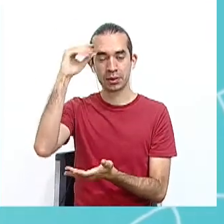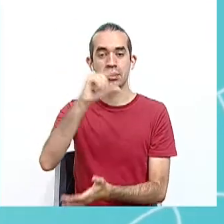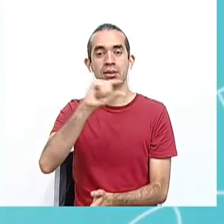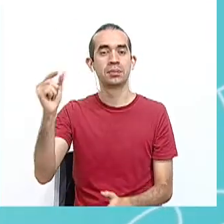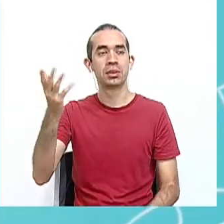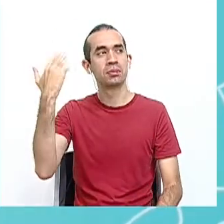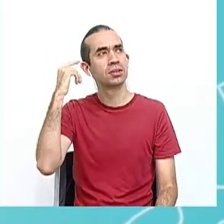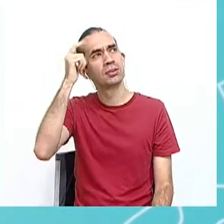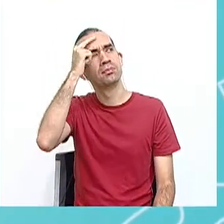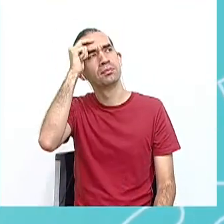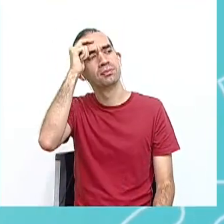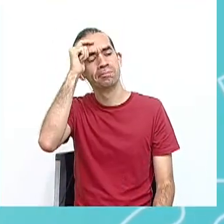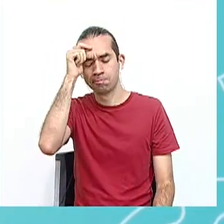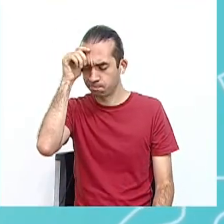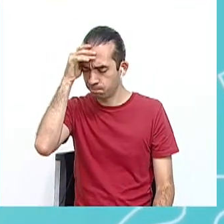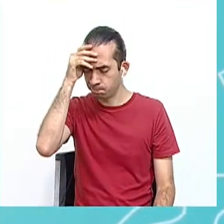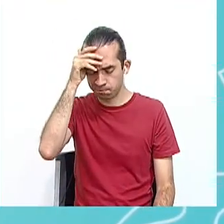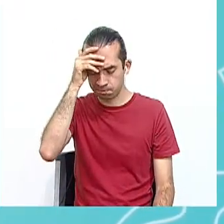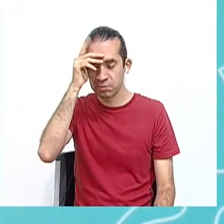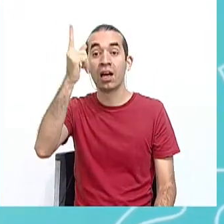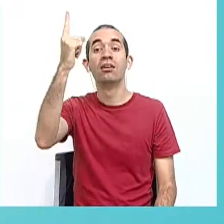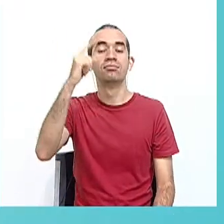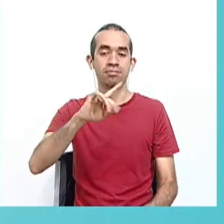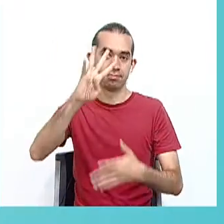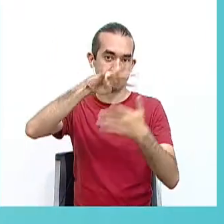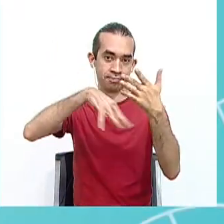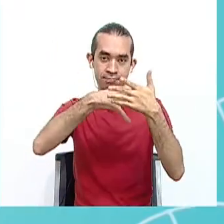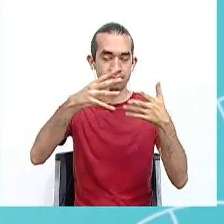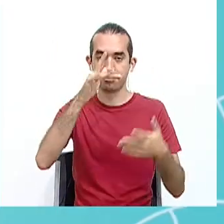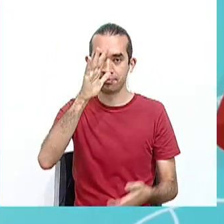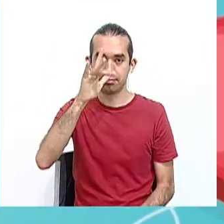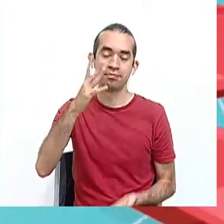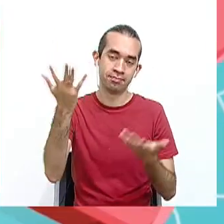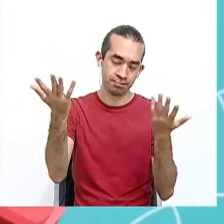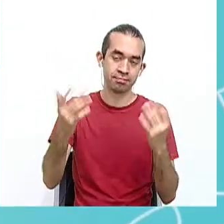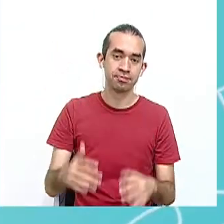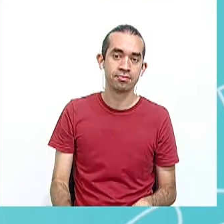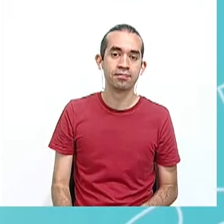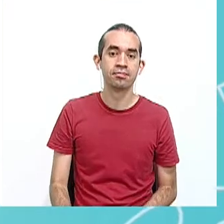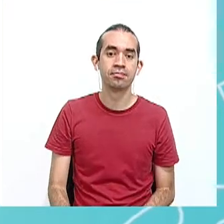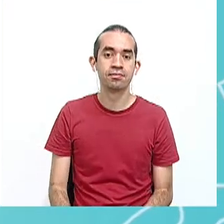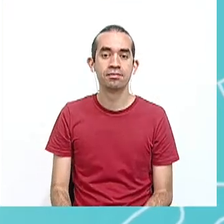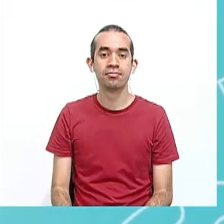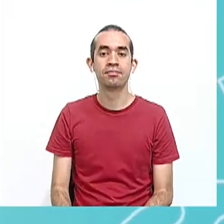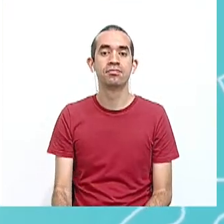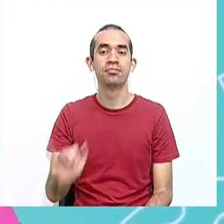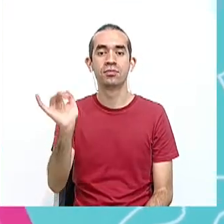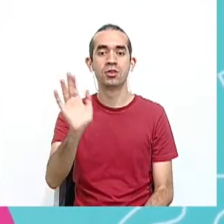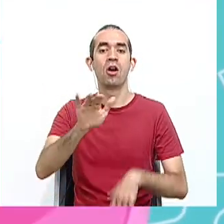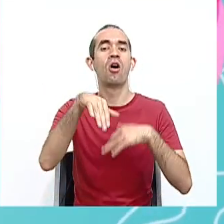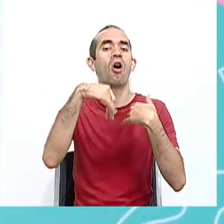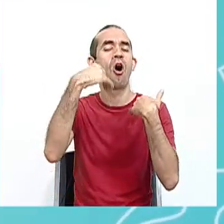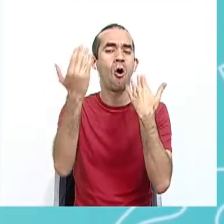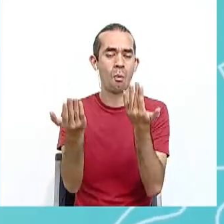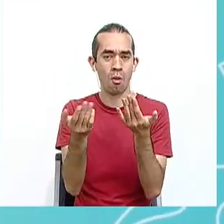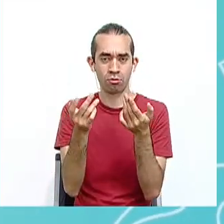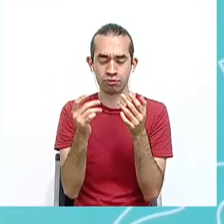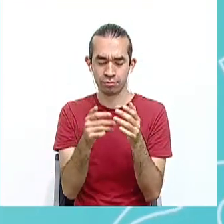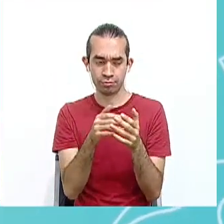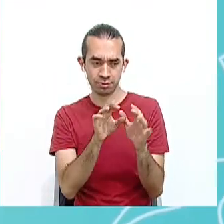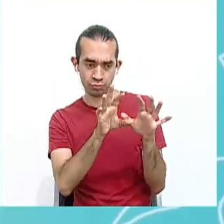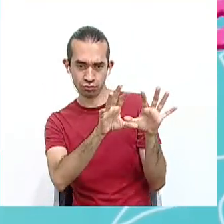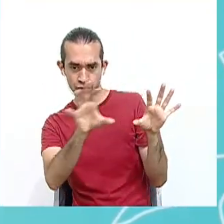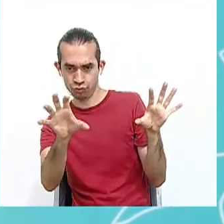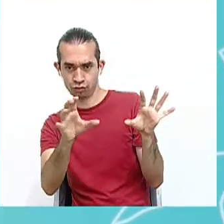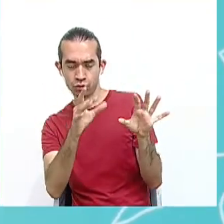pasada? Sí, hablamos sobre la tira cómica, por supuesto, y cómo podemos interpretar no solamente los elementos de